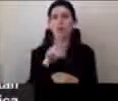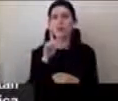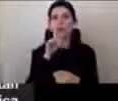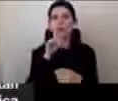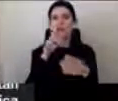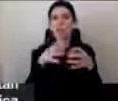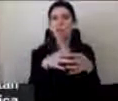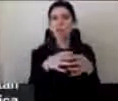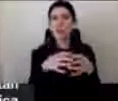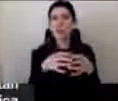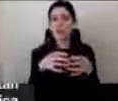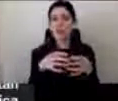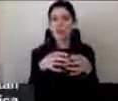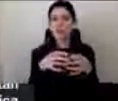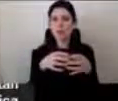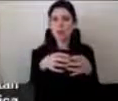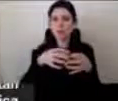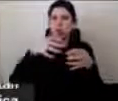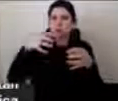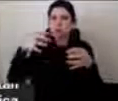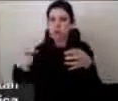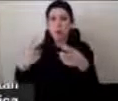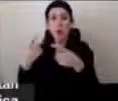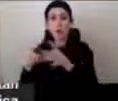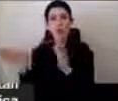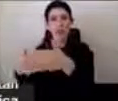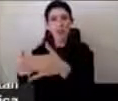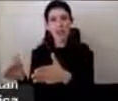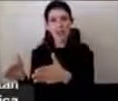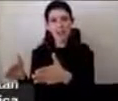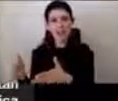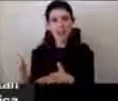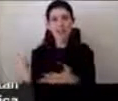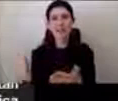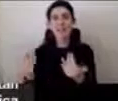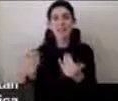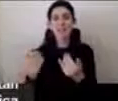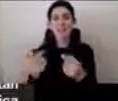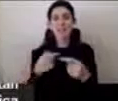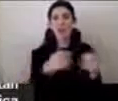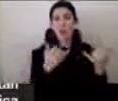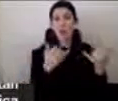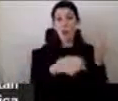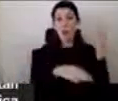cajas independientes, pero que necesitan del juego base para poder jugarlo.